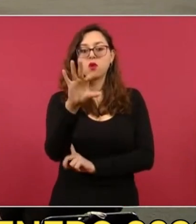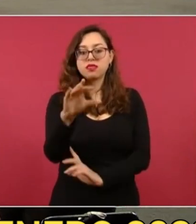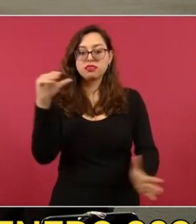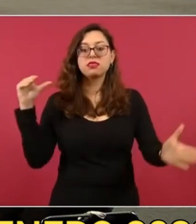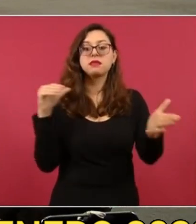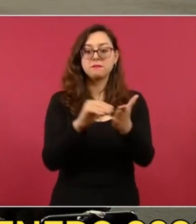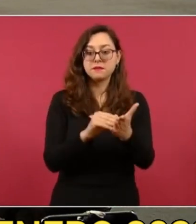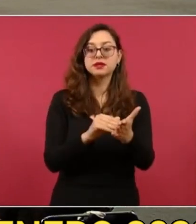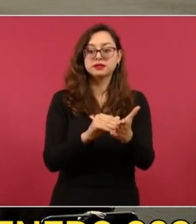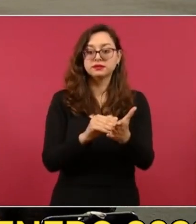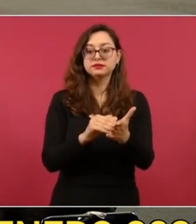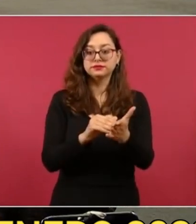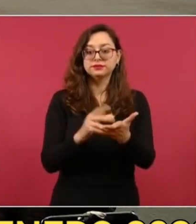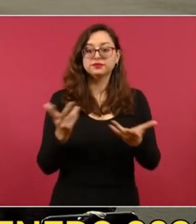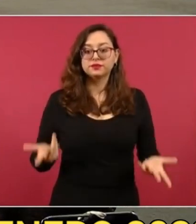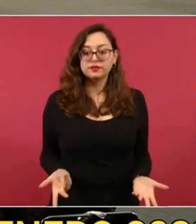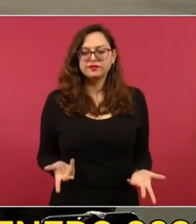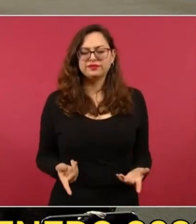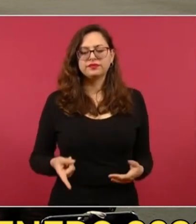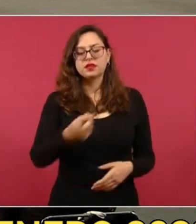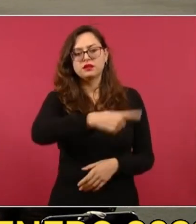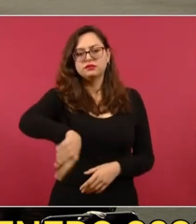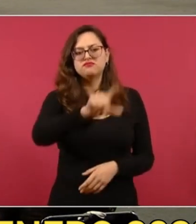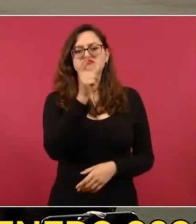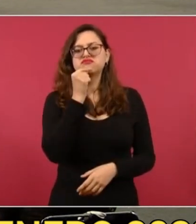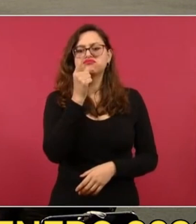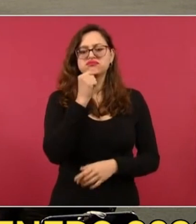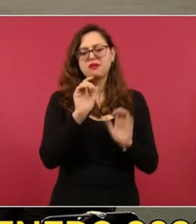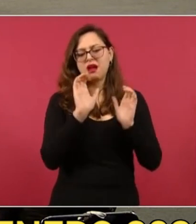Y esto implica formación